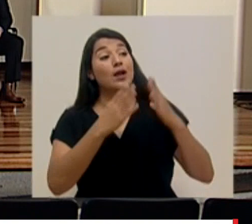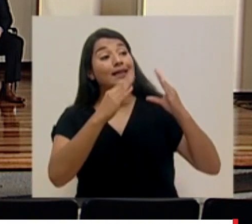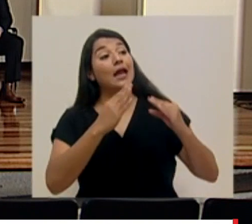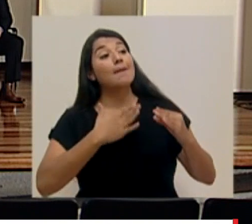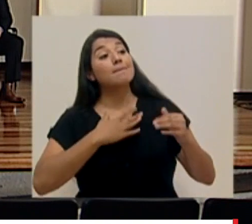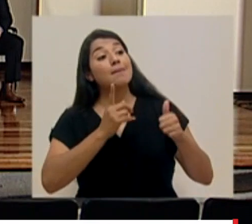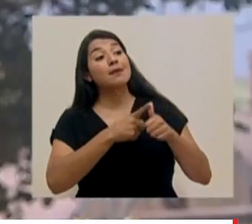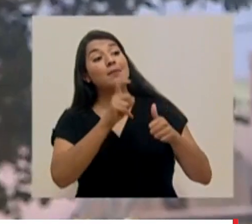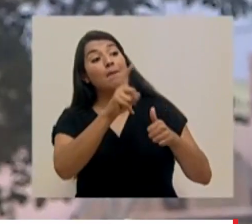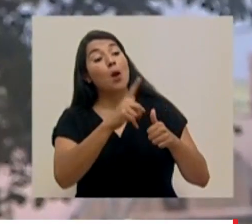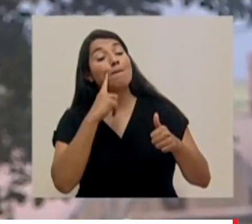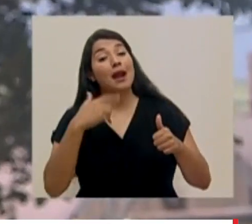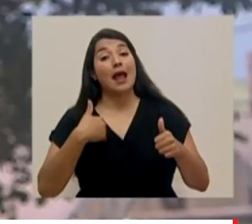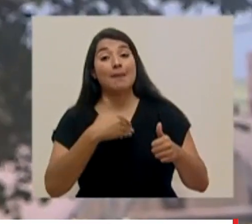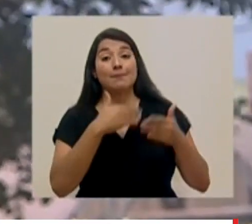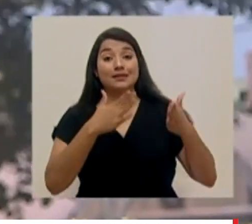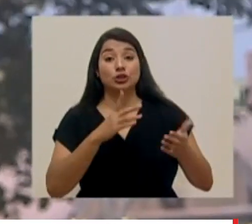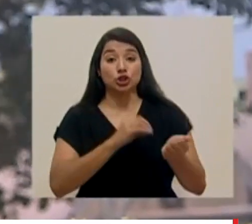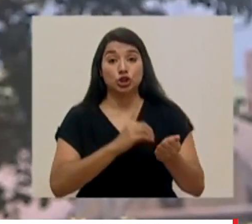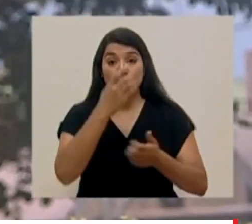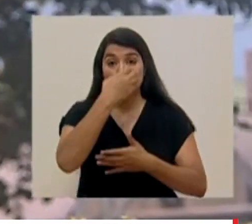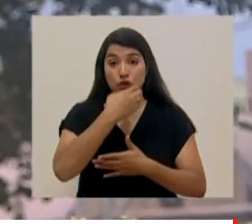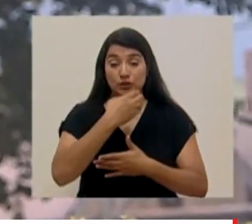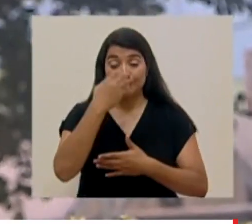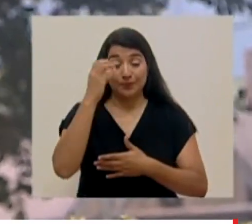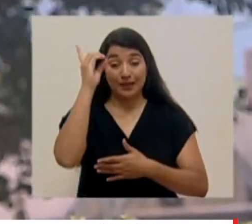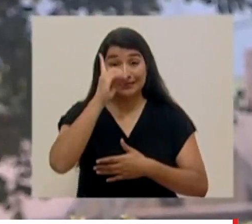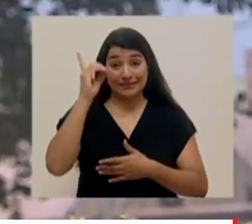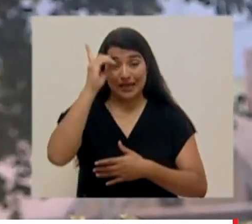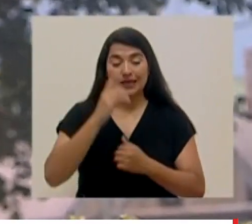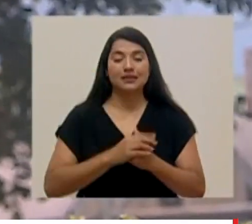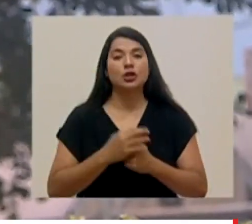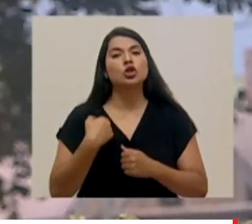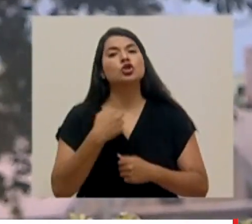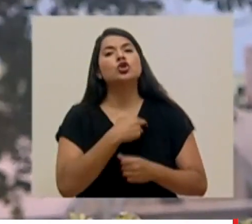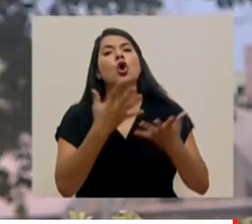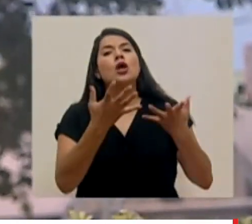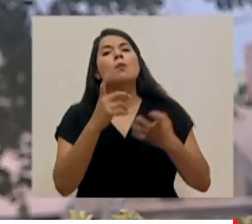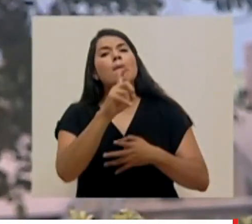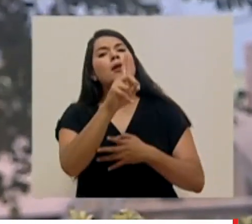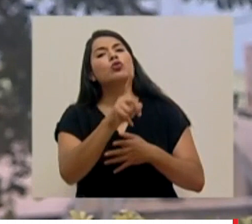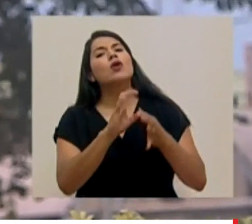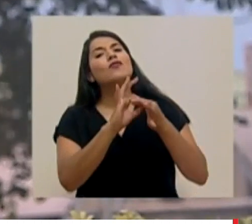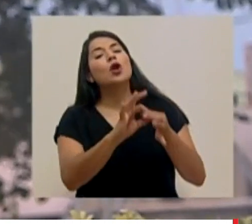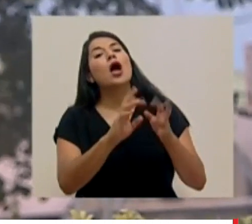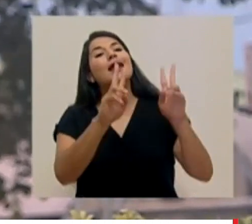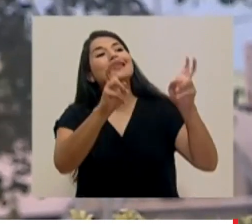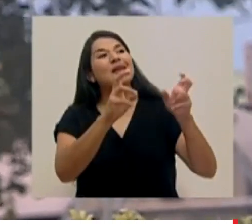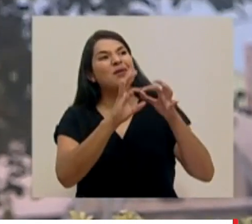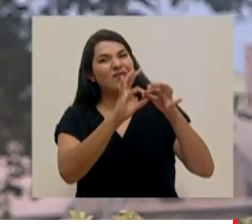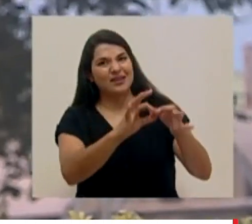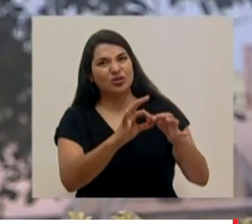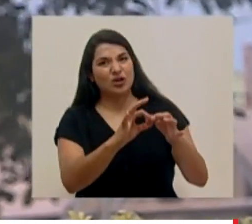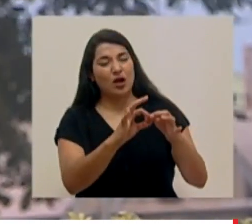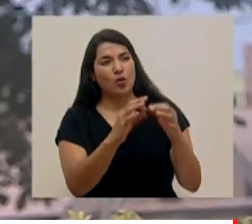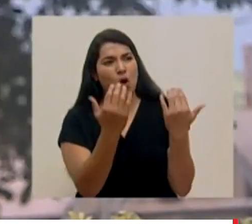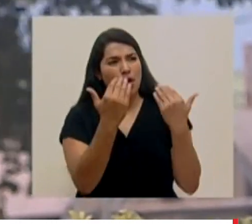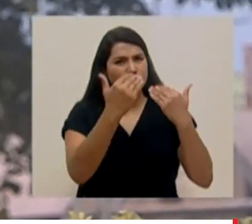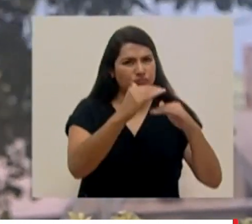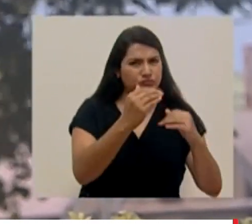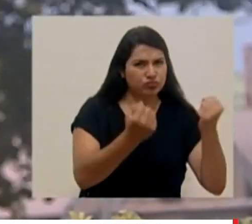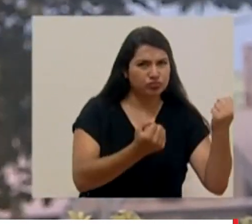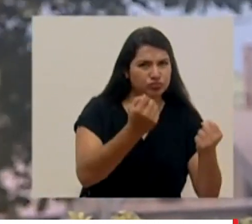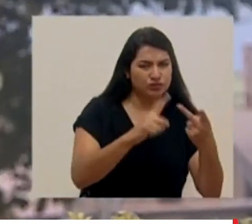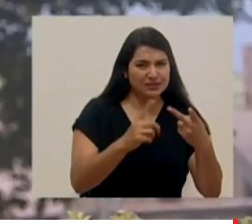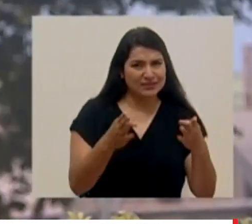pregunta para el ministro Salas. Nosotros queríamos consultarle sobre el tema de las restricciones y los cierres.